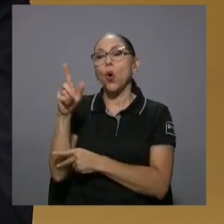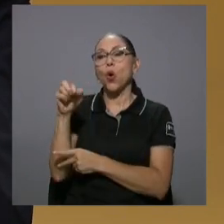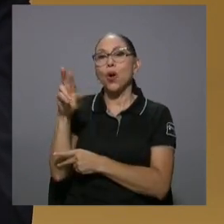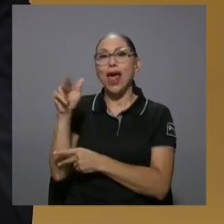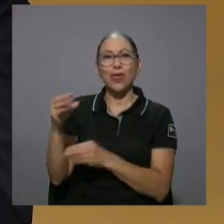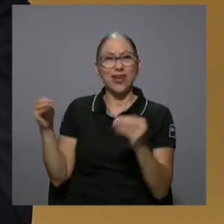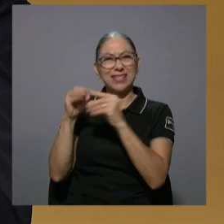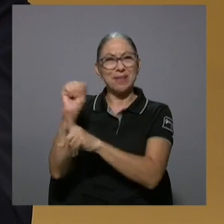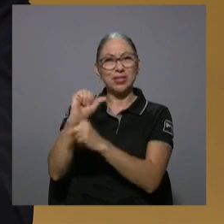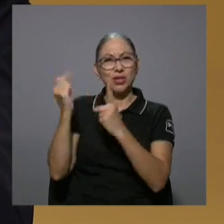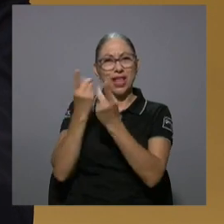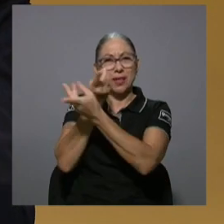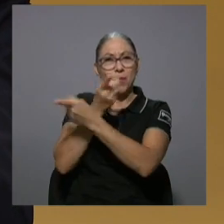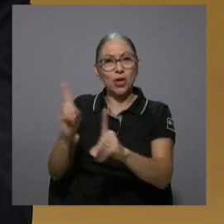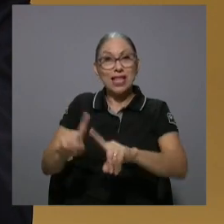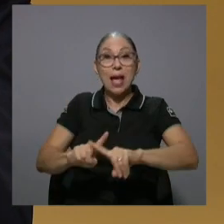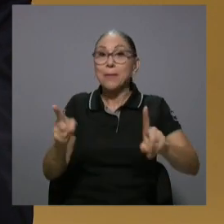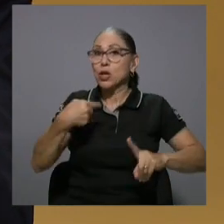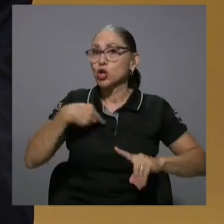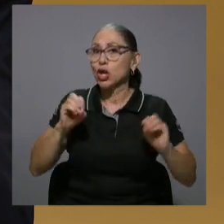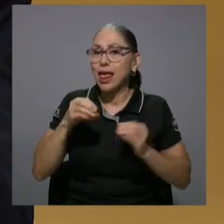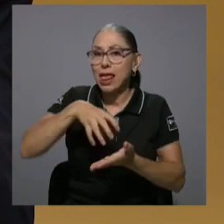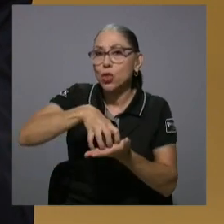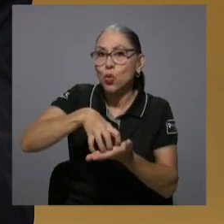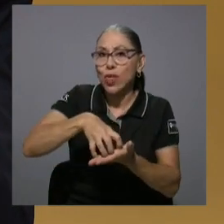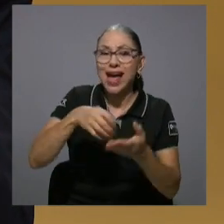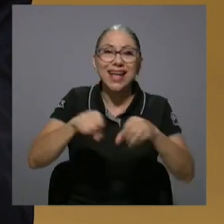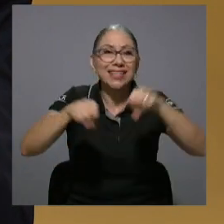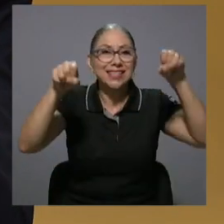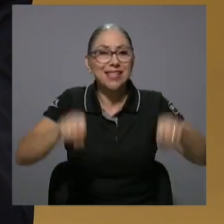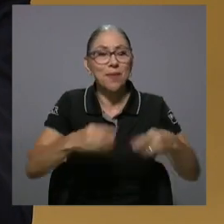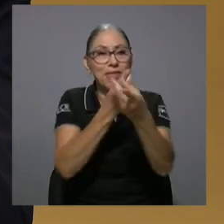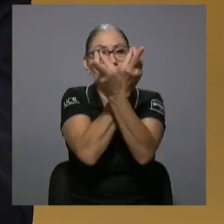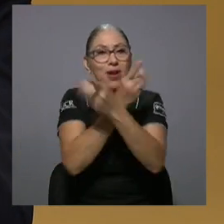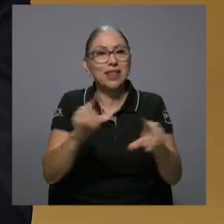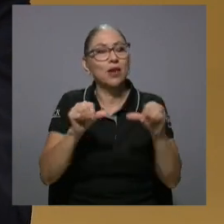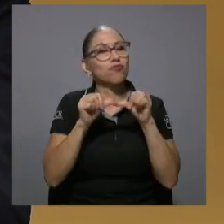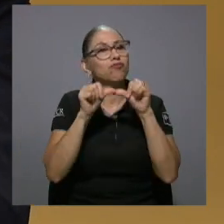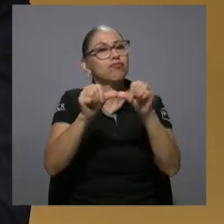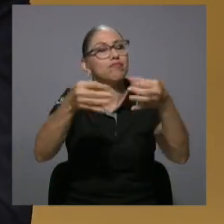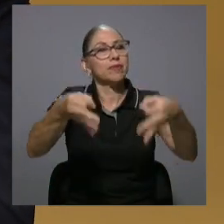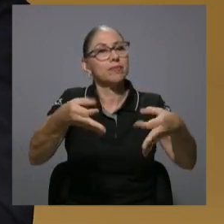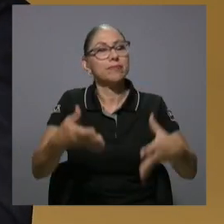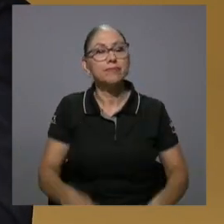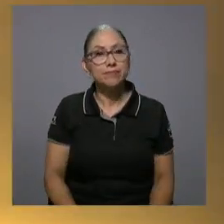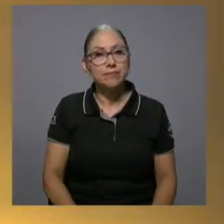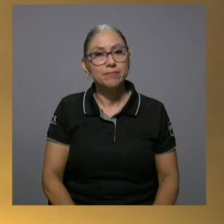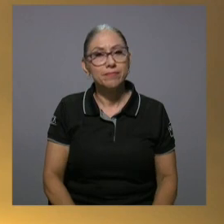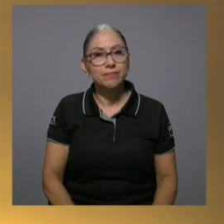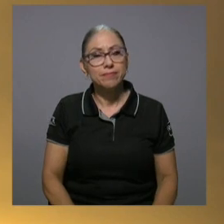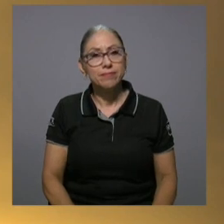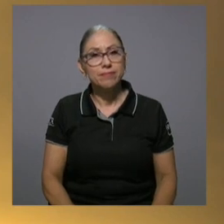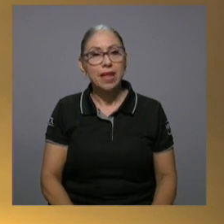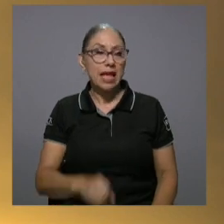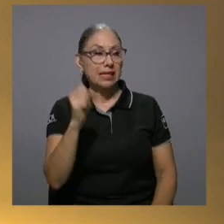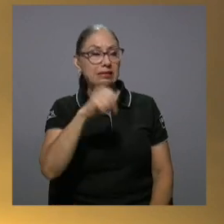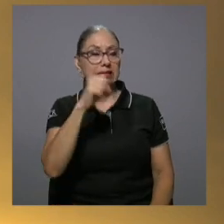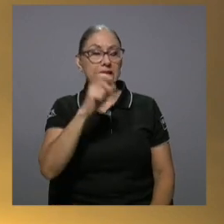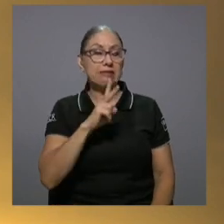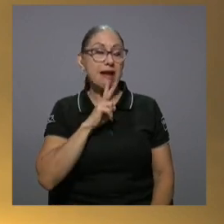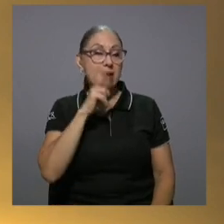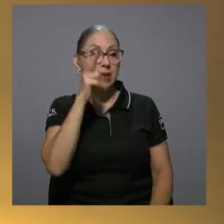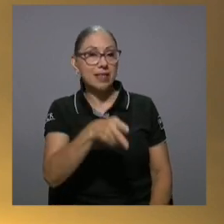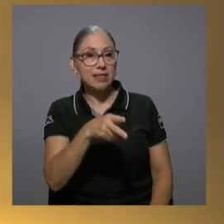sobre lo que yo no tengo ninguna duda es que el sistema democrático se va a mantener incólume. Sí, realmente